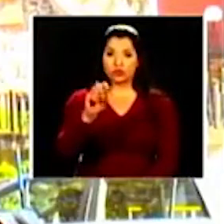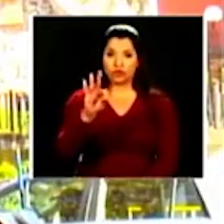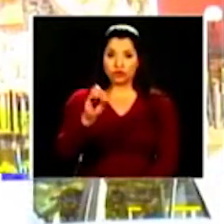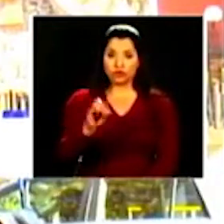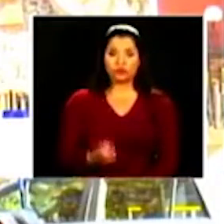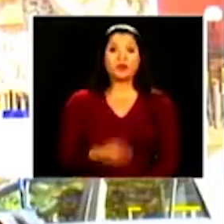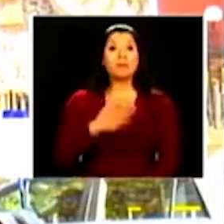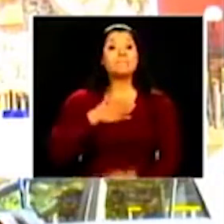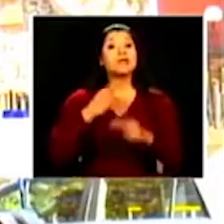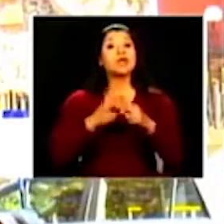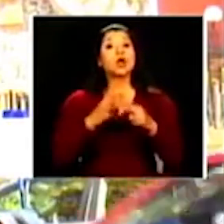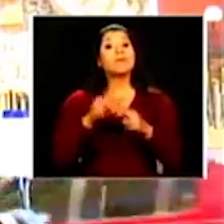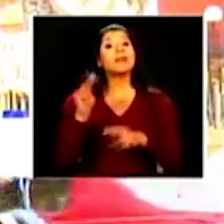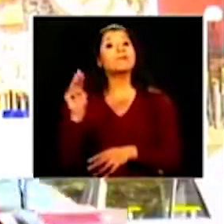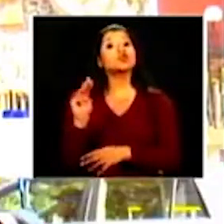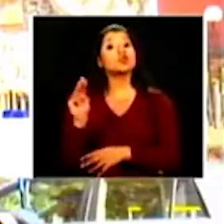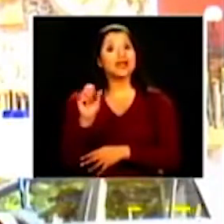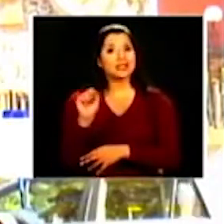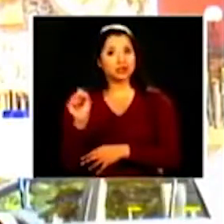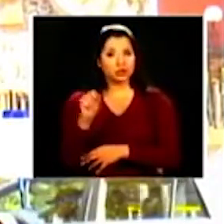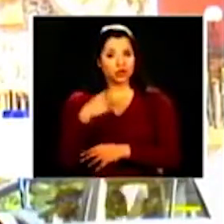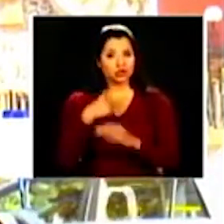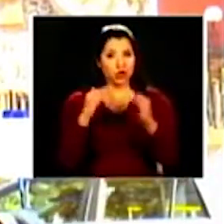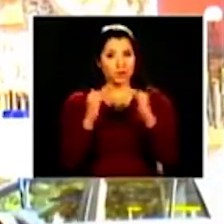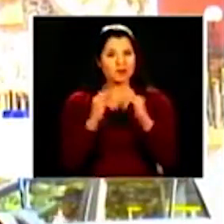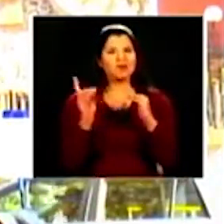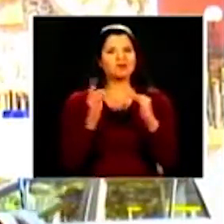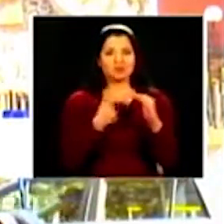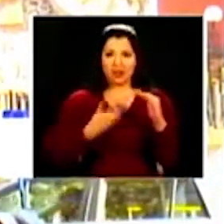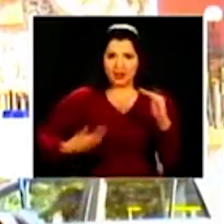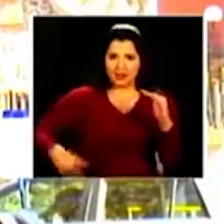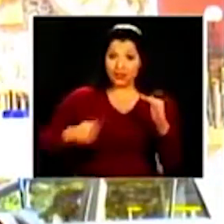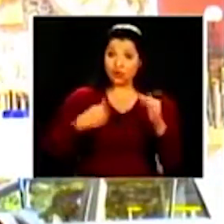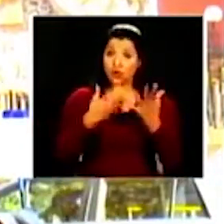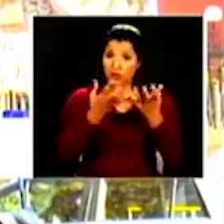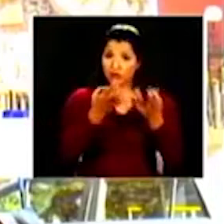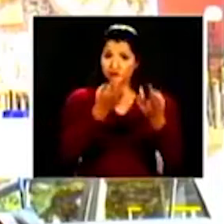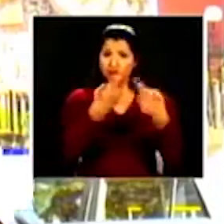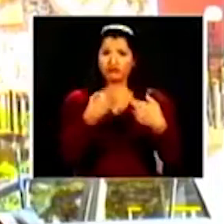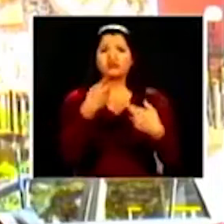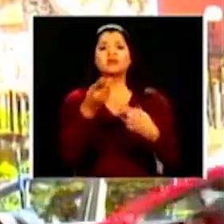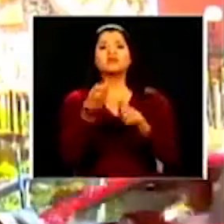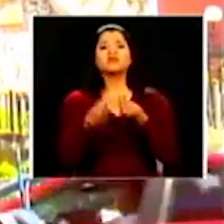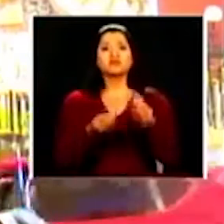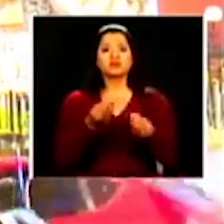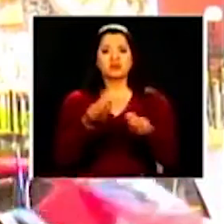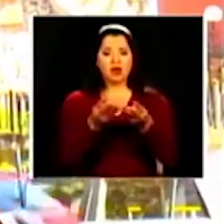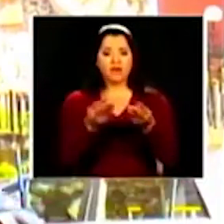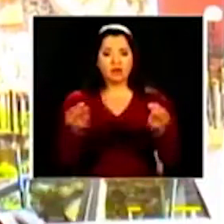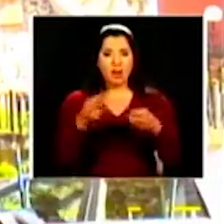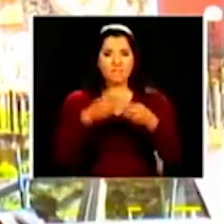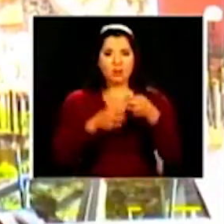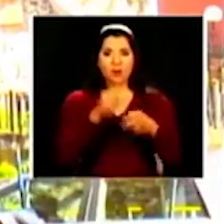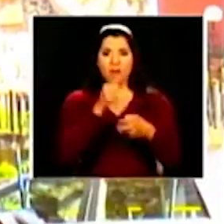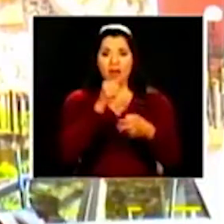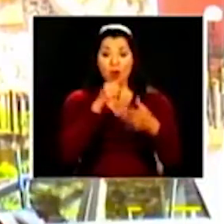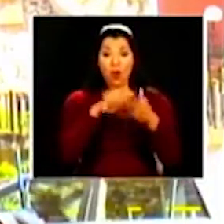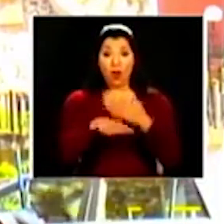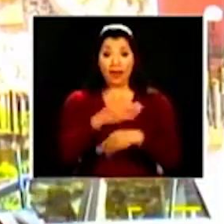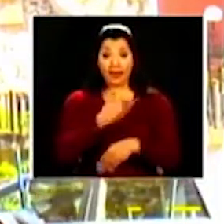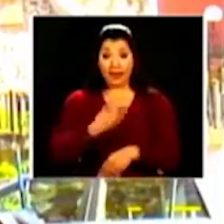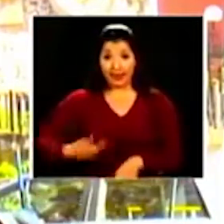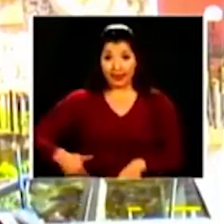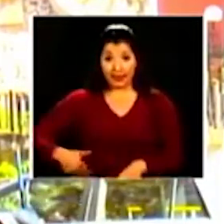Mi nombre es Montserrat Soto, yo soy vecina de Heredia y quisiera que me respondan cómo van a resolver el problema del agua en la provincia de Heredia,